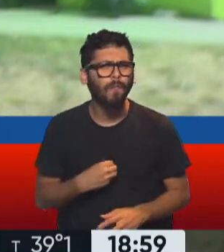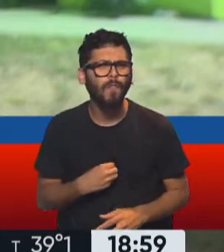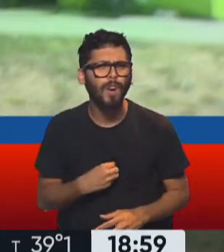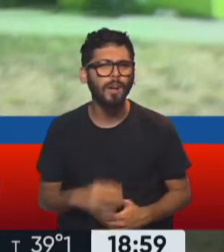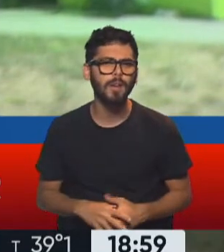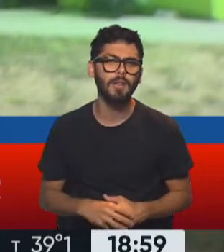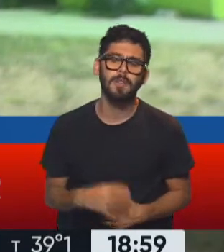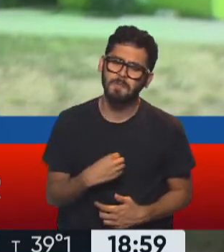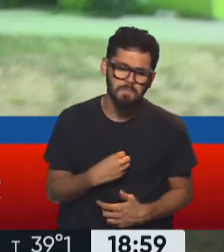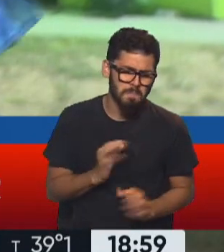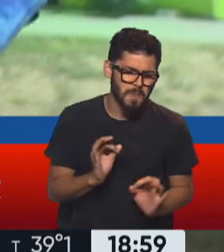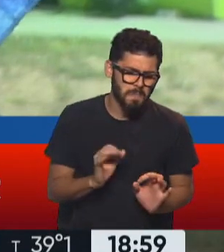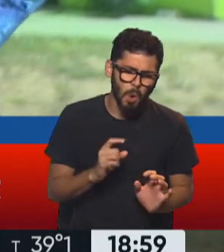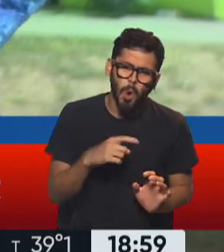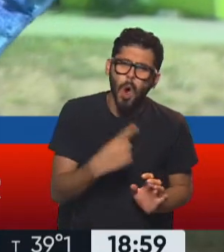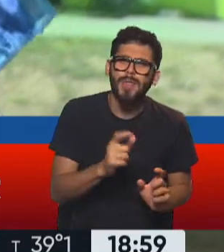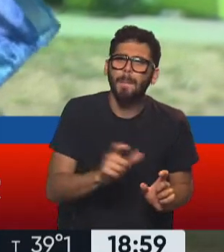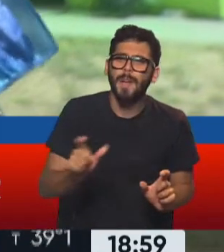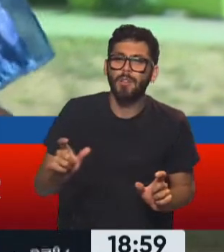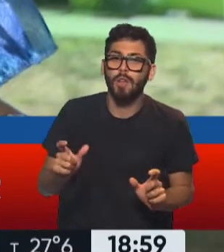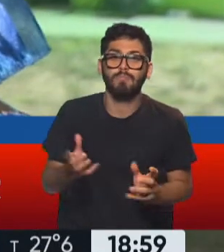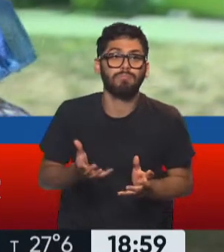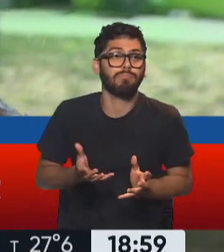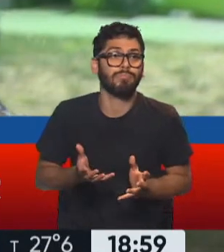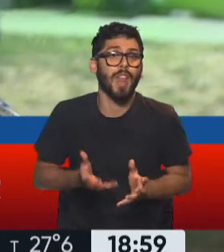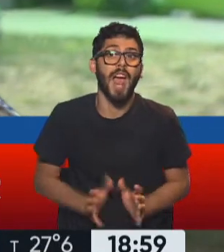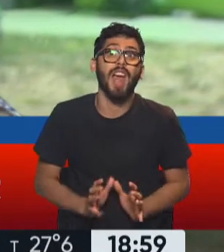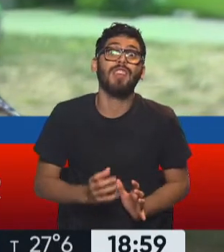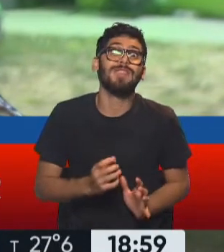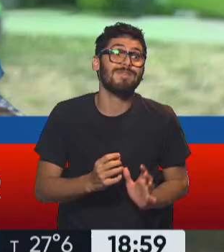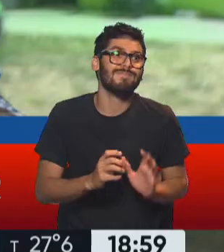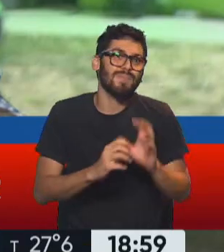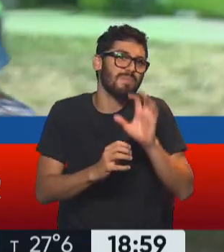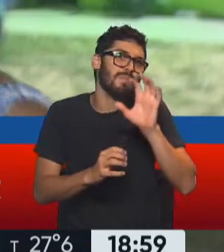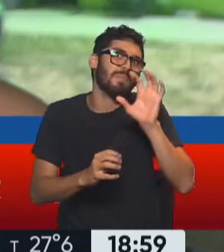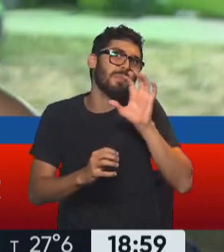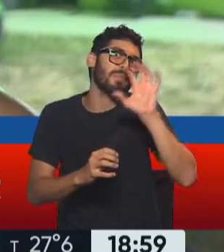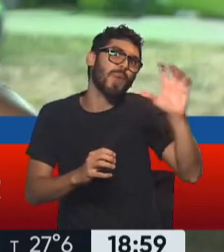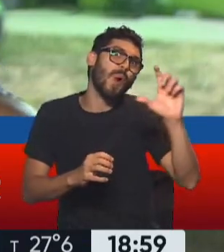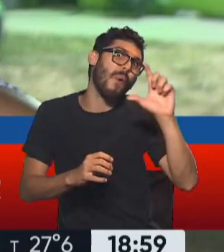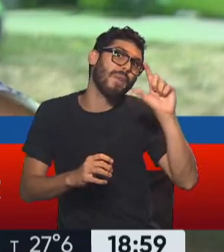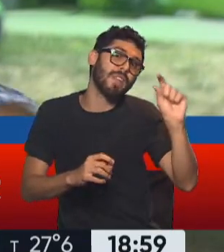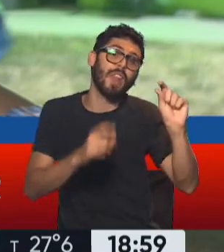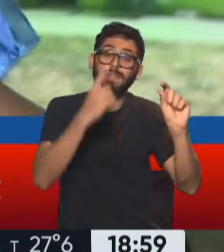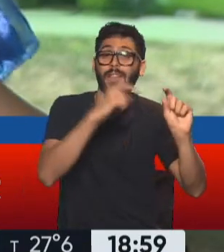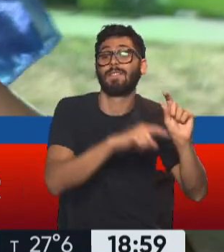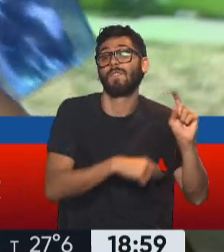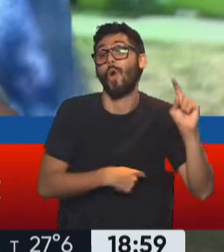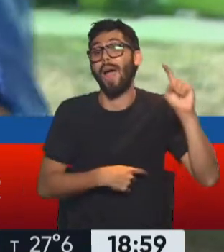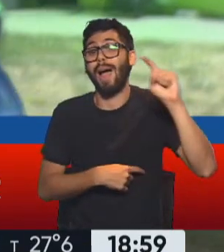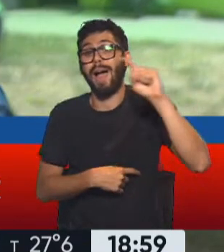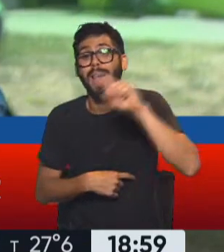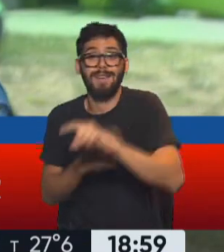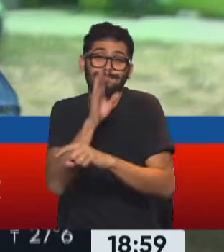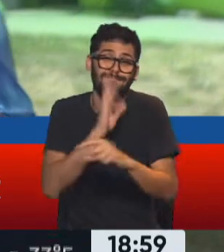como cualquier persona que nacimos en el interior del país y que debimos irnos a la gran ciudad, Buenos Aires, con